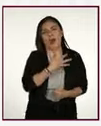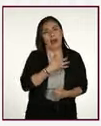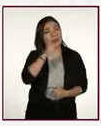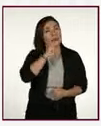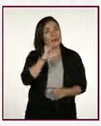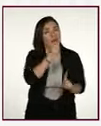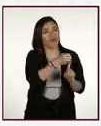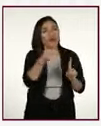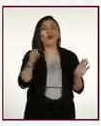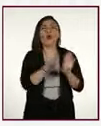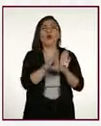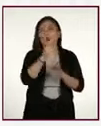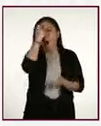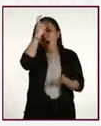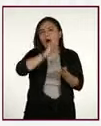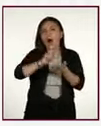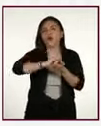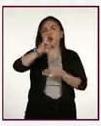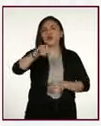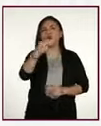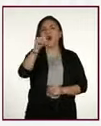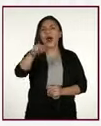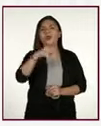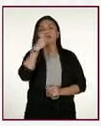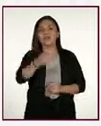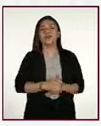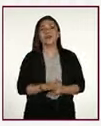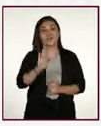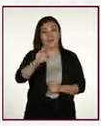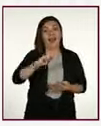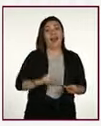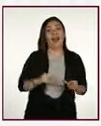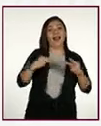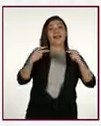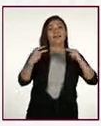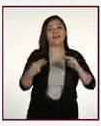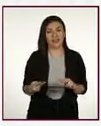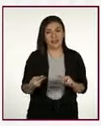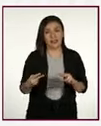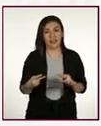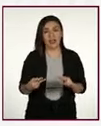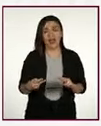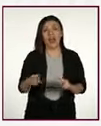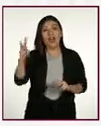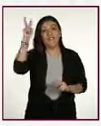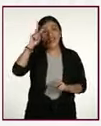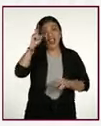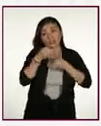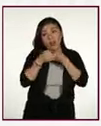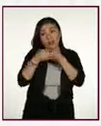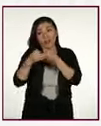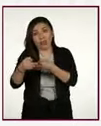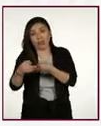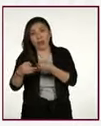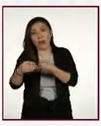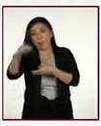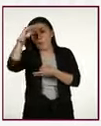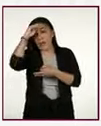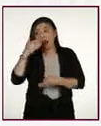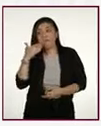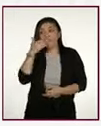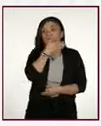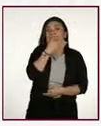Johann Harris, que tiene una frase muy bonita que dice: lo contrario a adicción no es abstinencia,